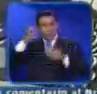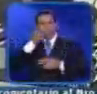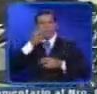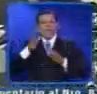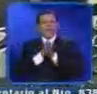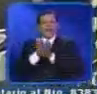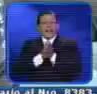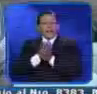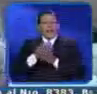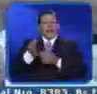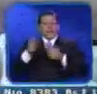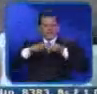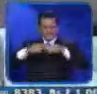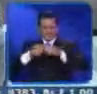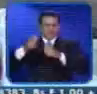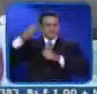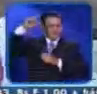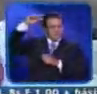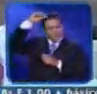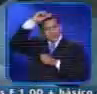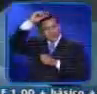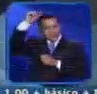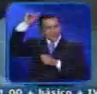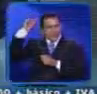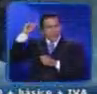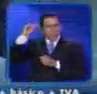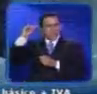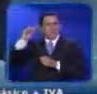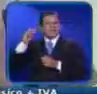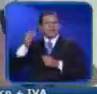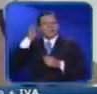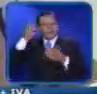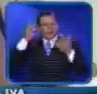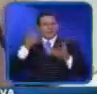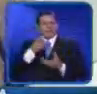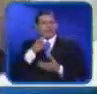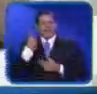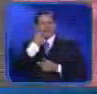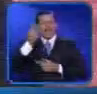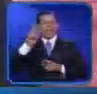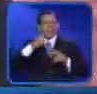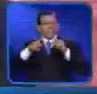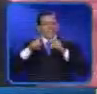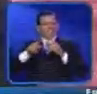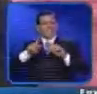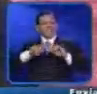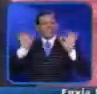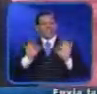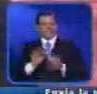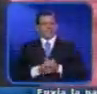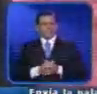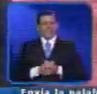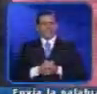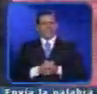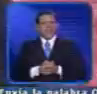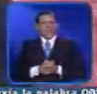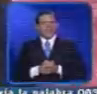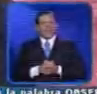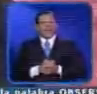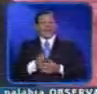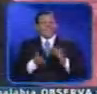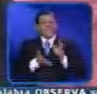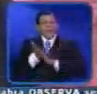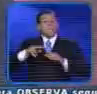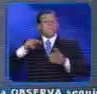una ampolla para hidratar. Lo más importante es utilizar productos para cada tipo de cabello. Te dejes un poco de crema si vas a